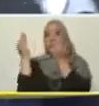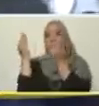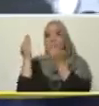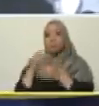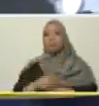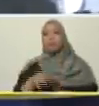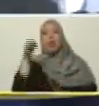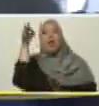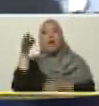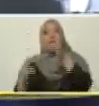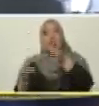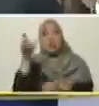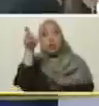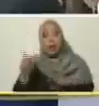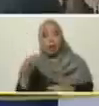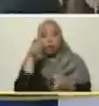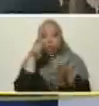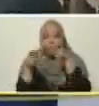fiscal de la República.